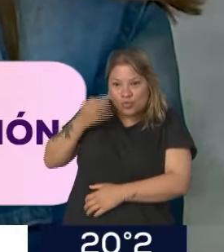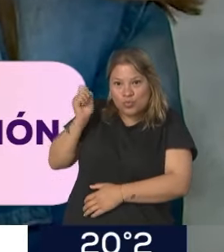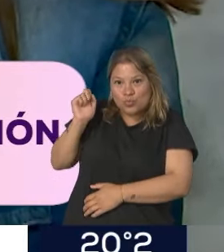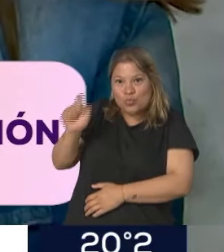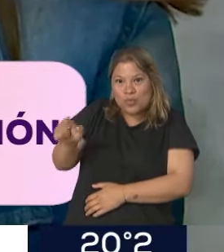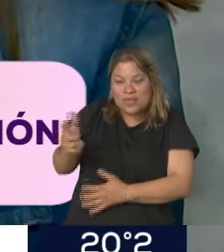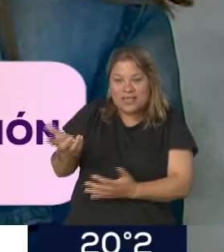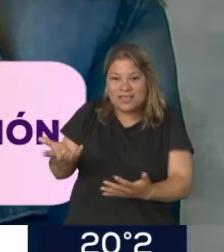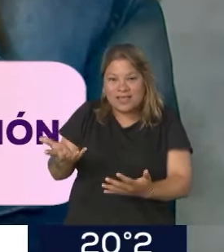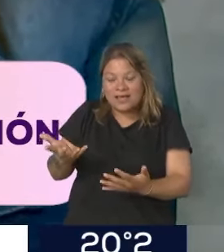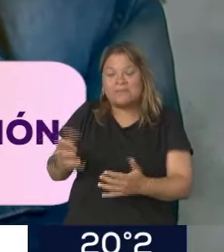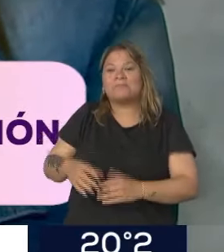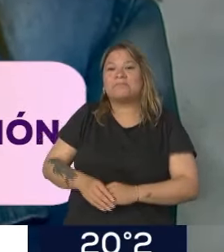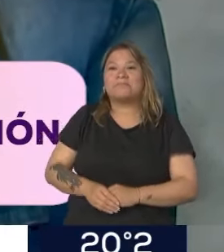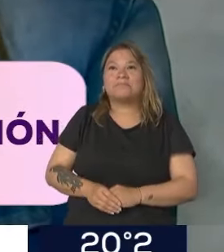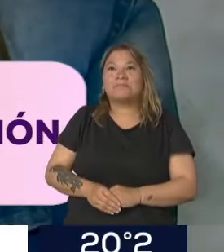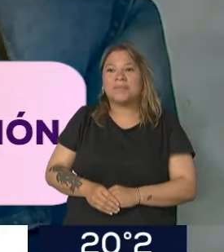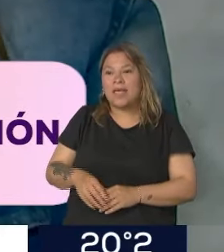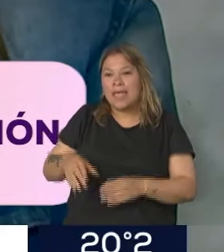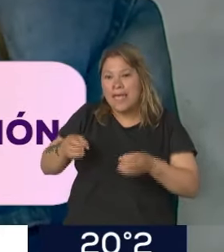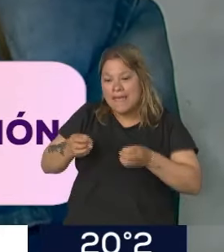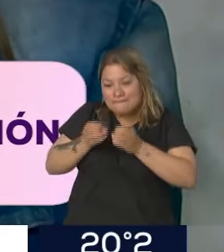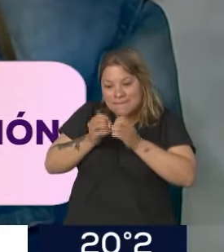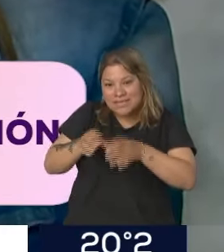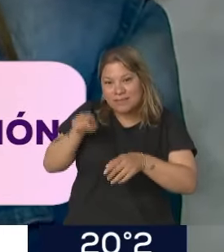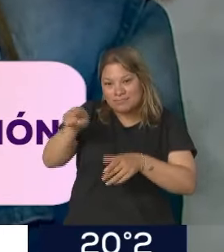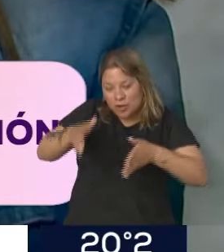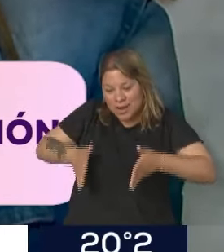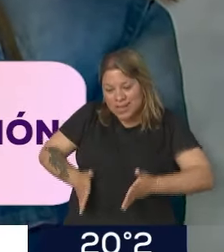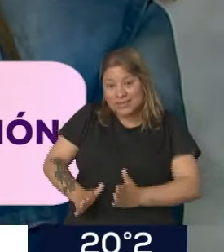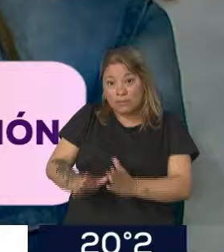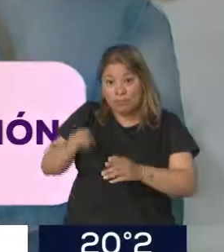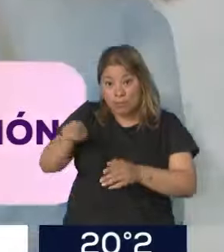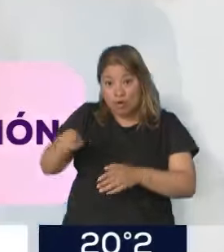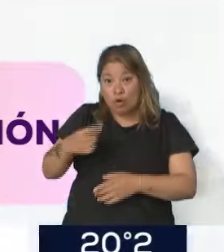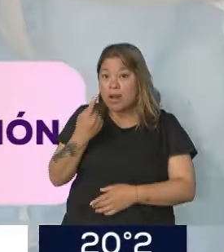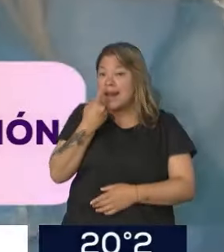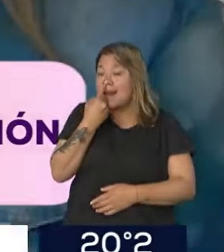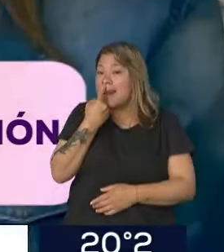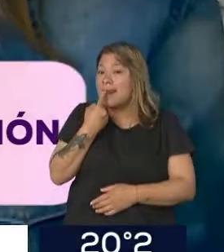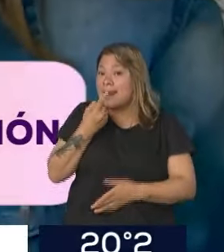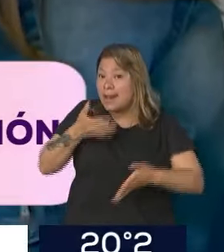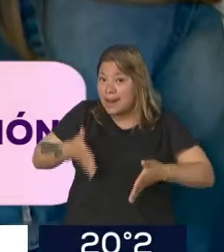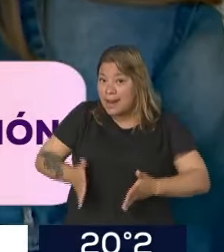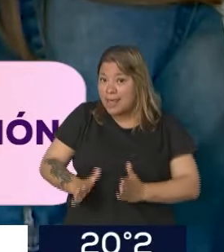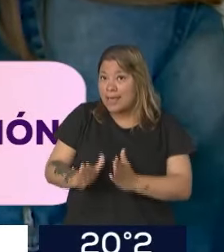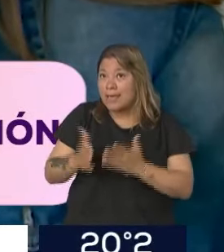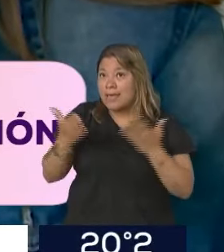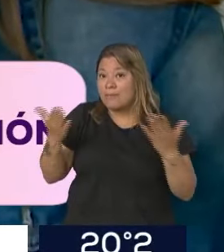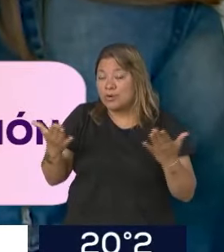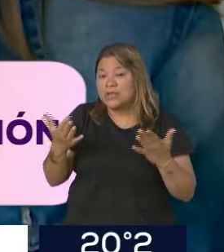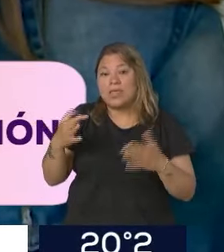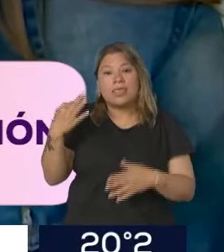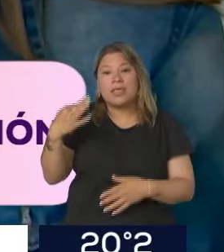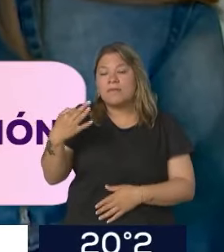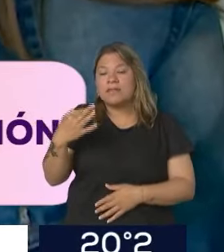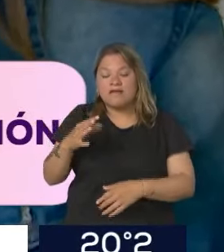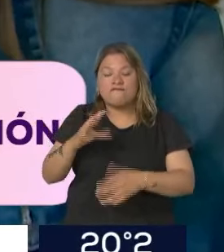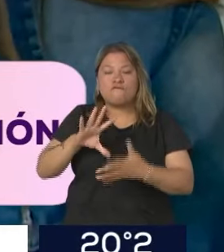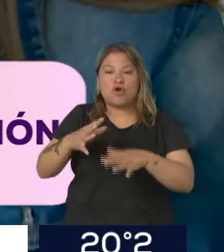que arranca en tu nacimiento, porque bueno, naciste con labio leporino y por eso tuviste que alimentarte por sonda hasta